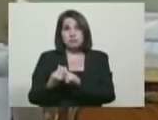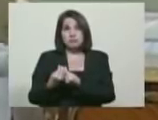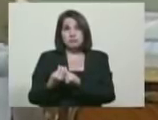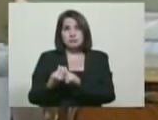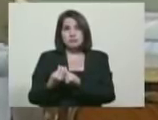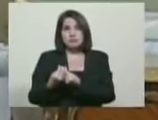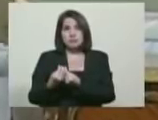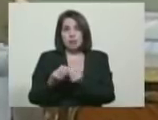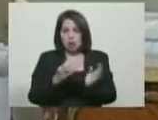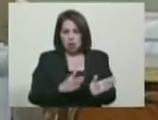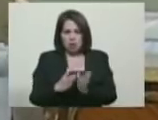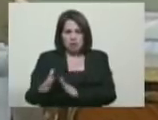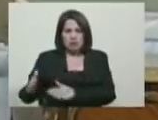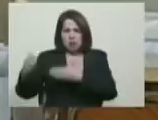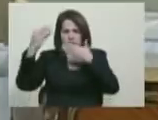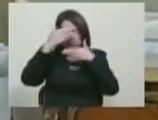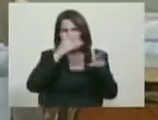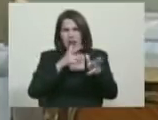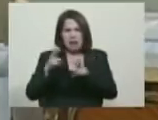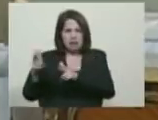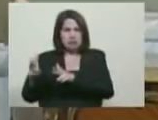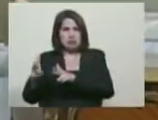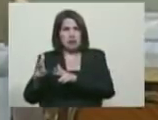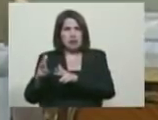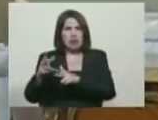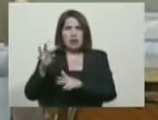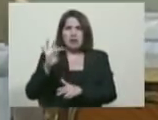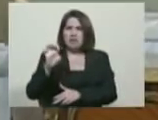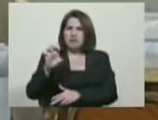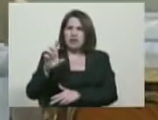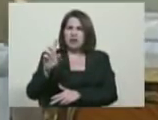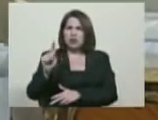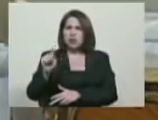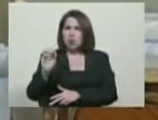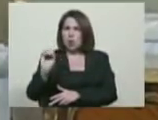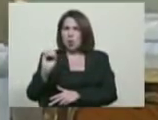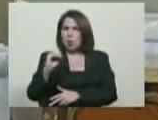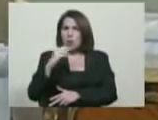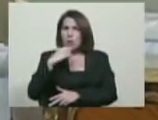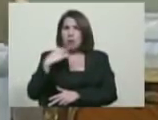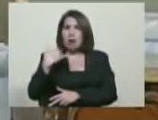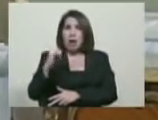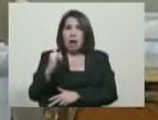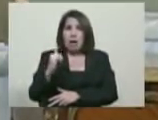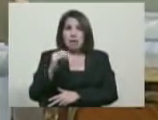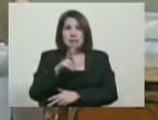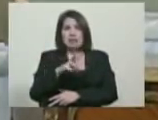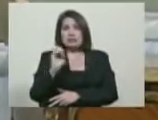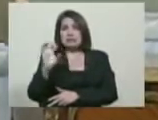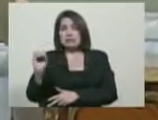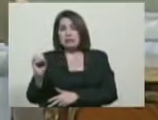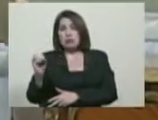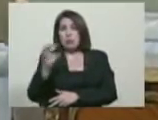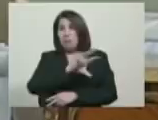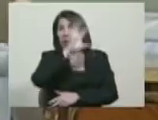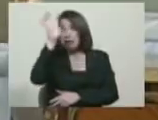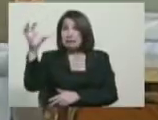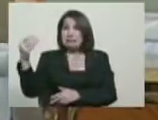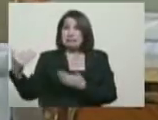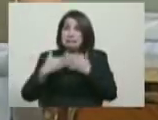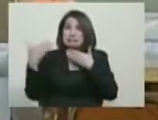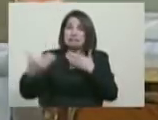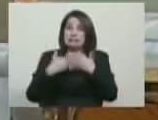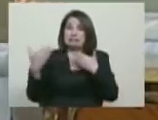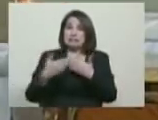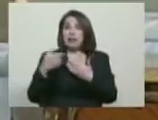De la organización terrorista FETO, hemos comentado que tiene más de 160, actúa en más de 160 países. Uno de esos países era